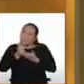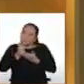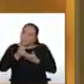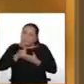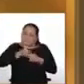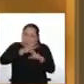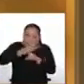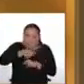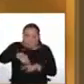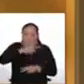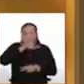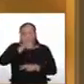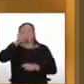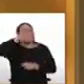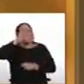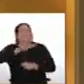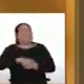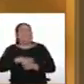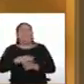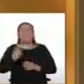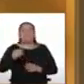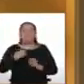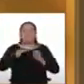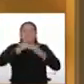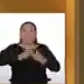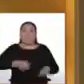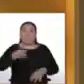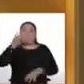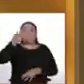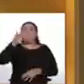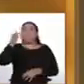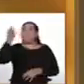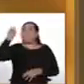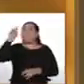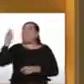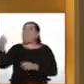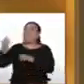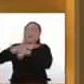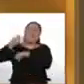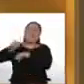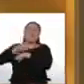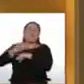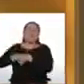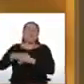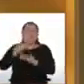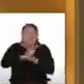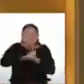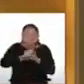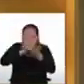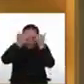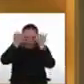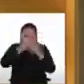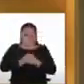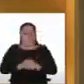el agua? Te aseguro que sí. Mejor te dejo. Voy a llamar a la profesora para que me oriente y voy a apuntar mis ideas antes de que se me vayan de la